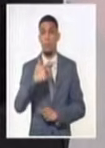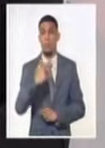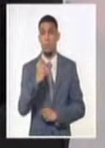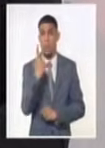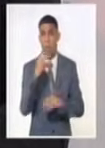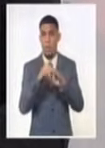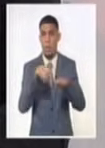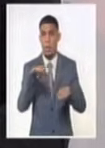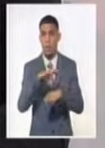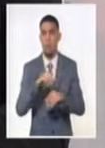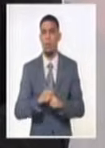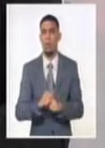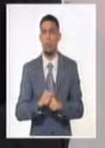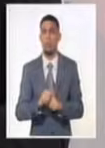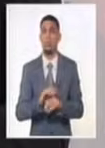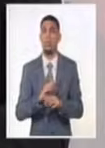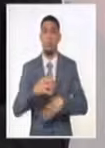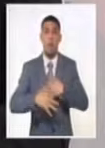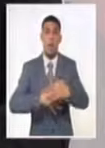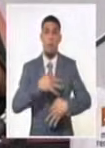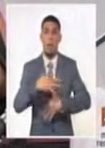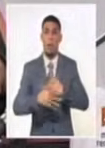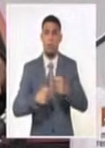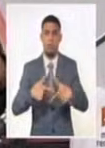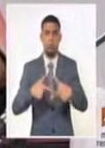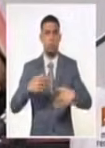que, amplia información de lo que ha